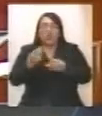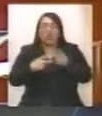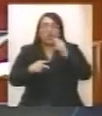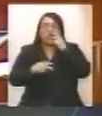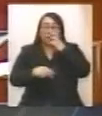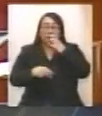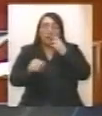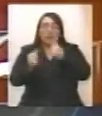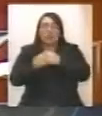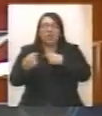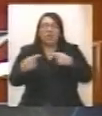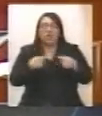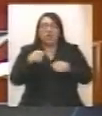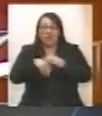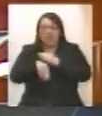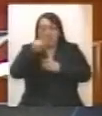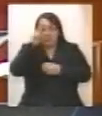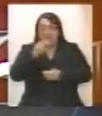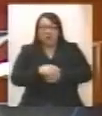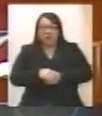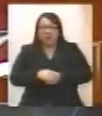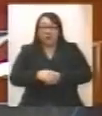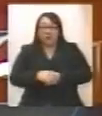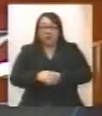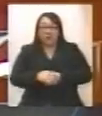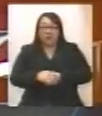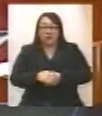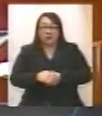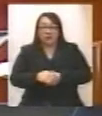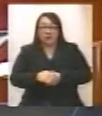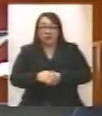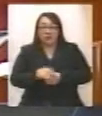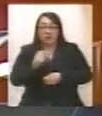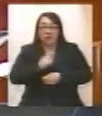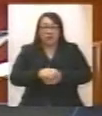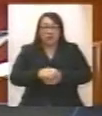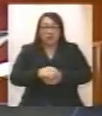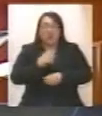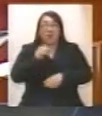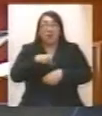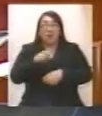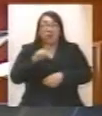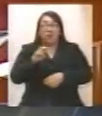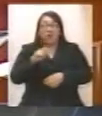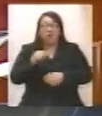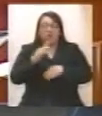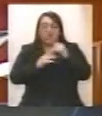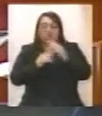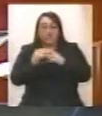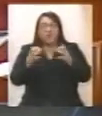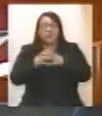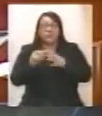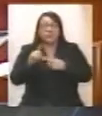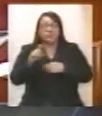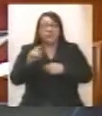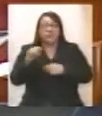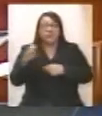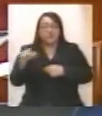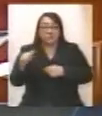incrementar la competitividad en el Perú. Desarrollo productivo, infraestructura logística,